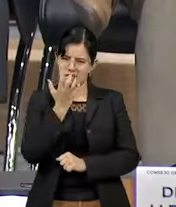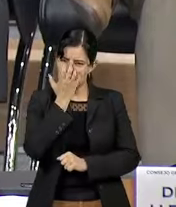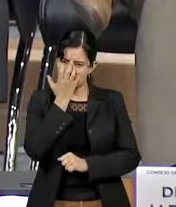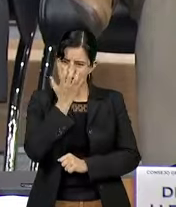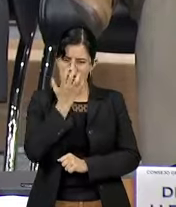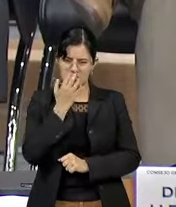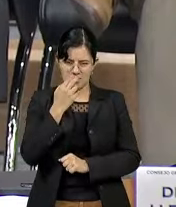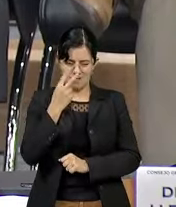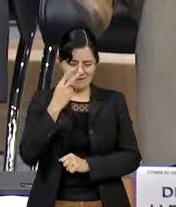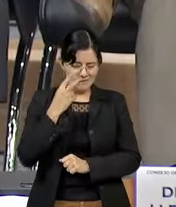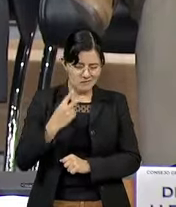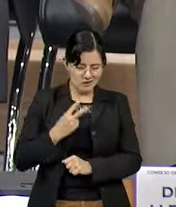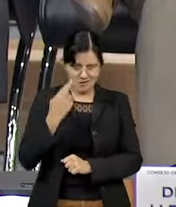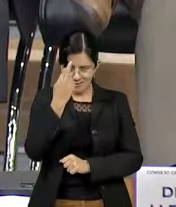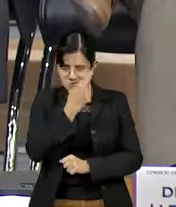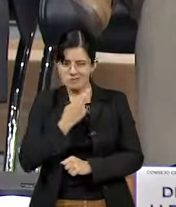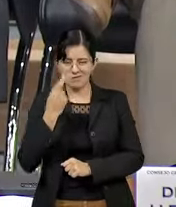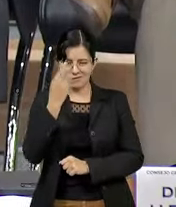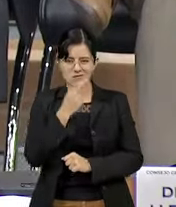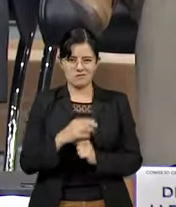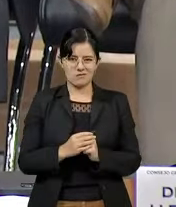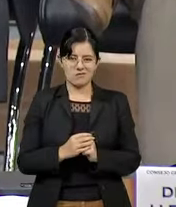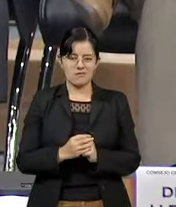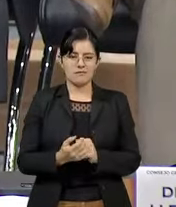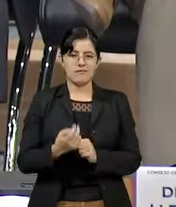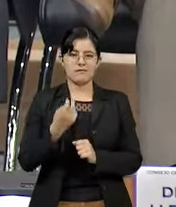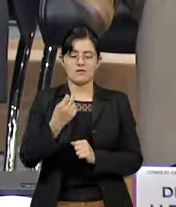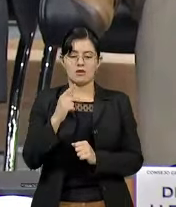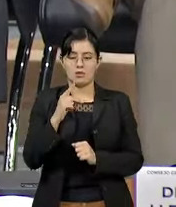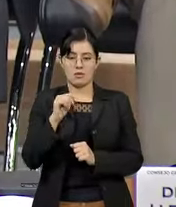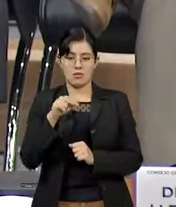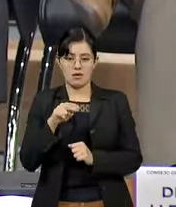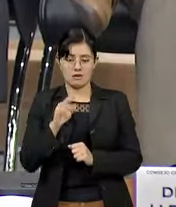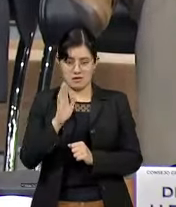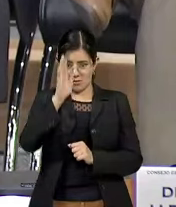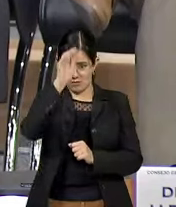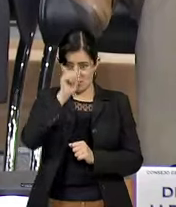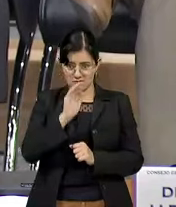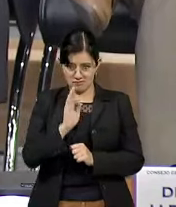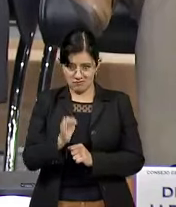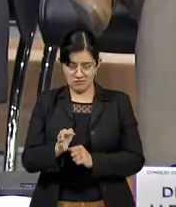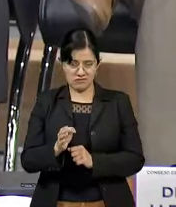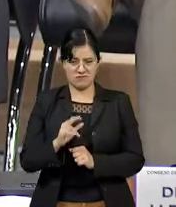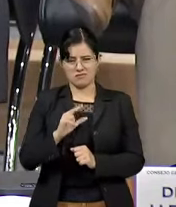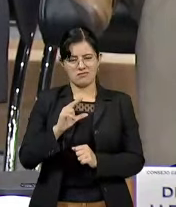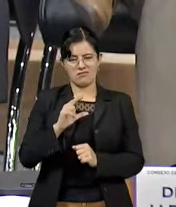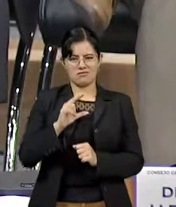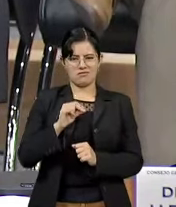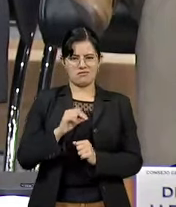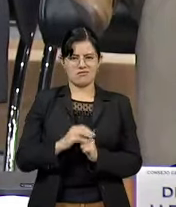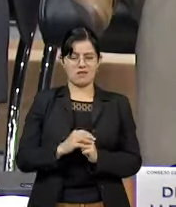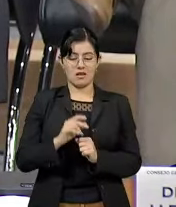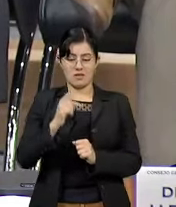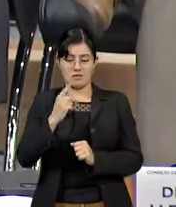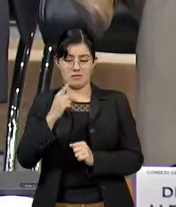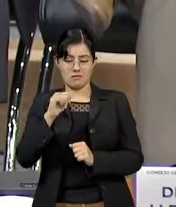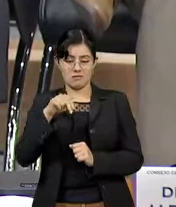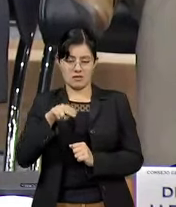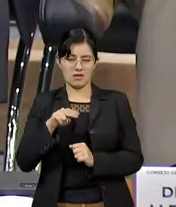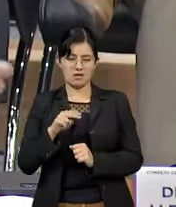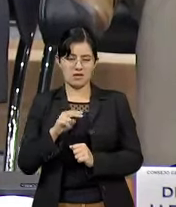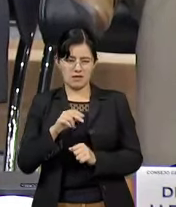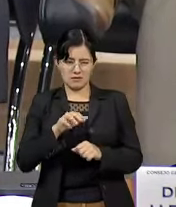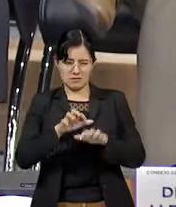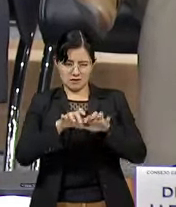este acuerdo efectivamente no fue impugnado y no lo aprobó el pan el pan no mandó un documento diciendo